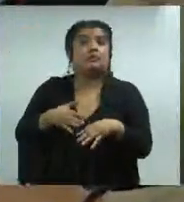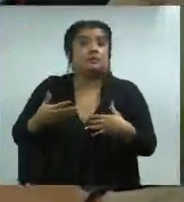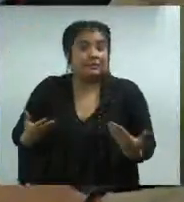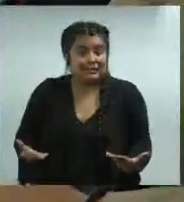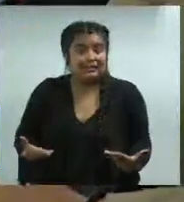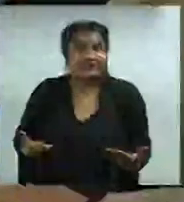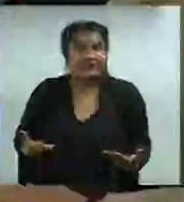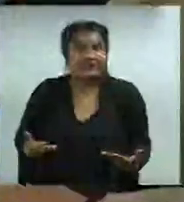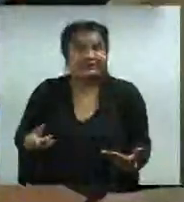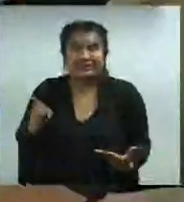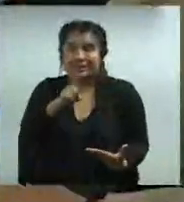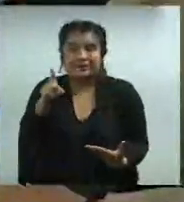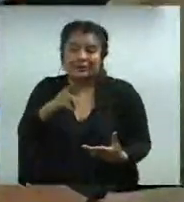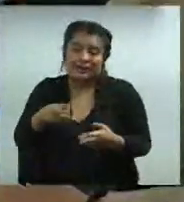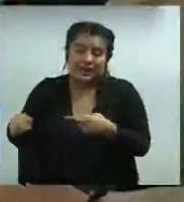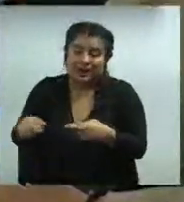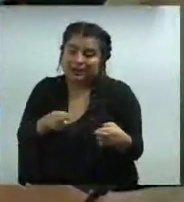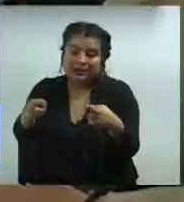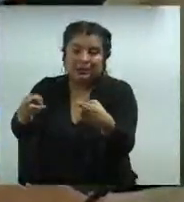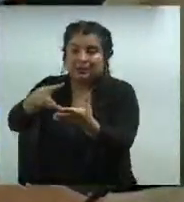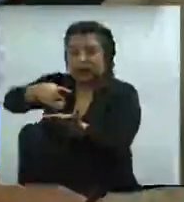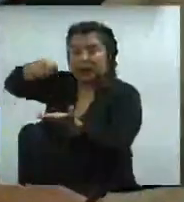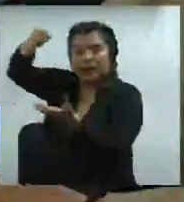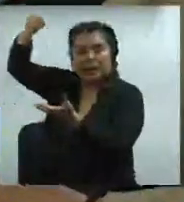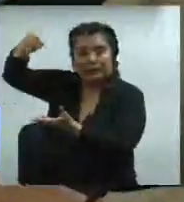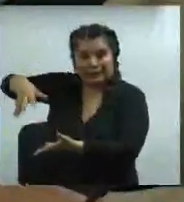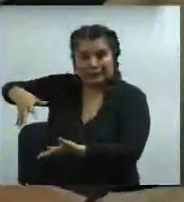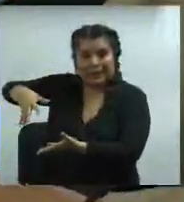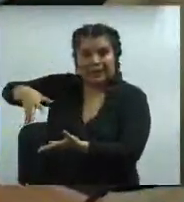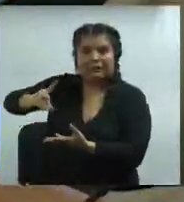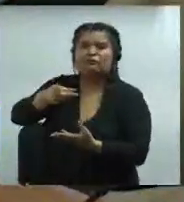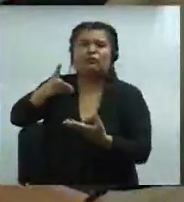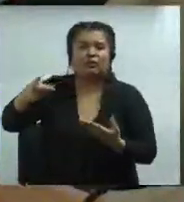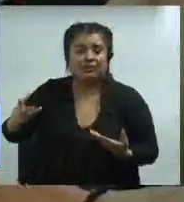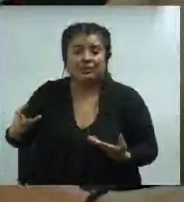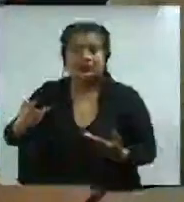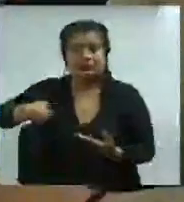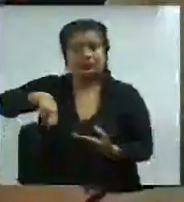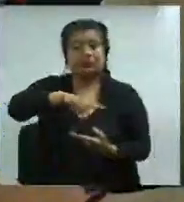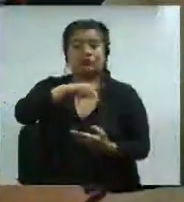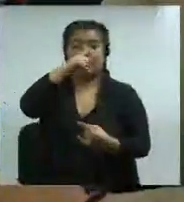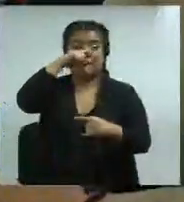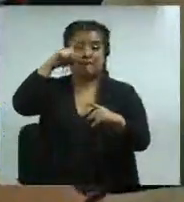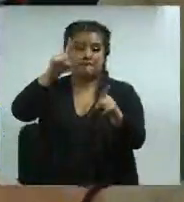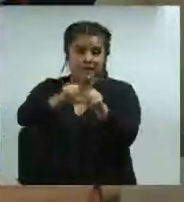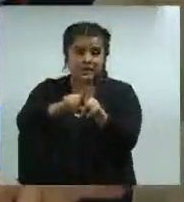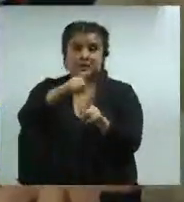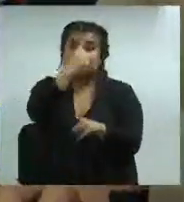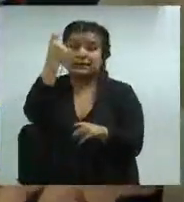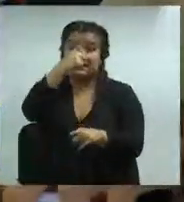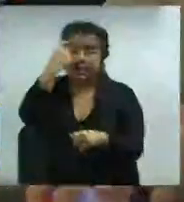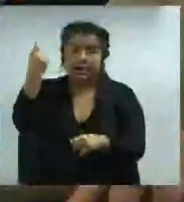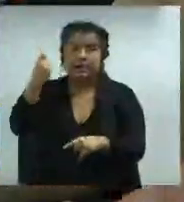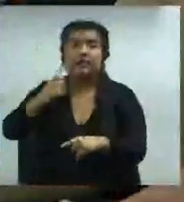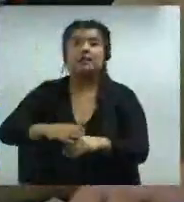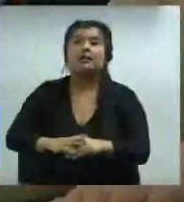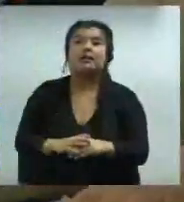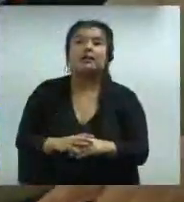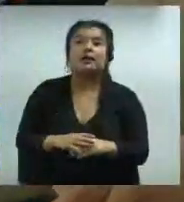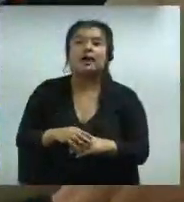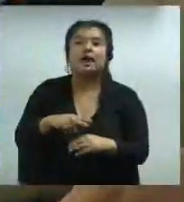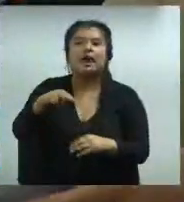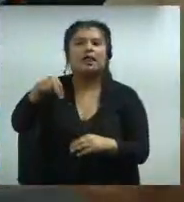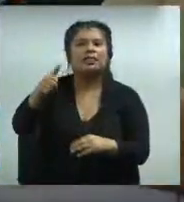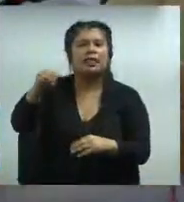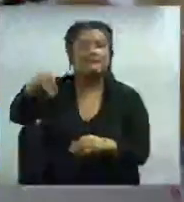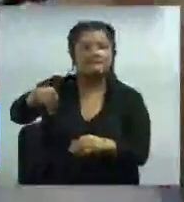problema es que no tenía río, imagínense, para tirar la basura. Entonces tenemos que trabajar, incluso también hacer el llamado a la ANAM, porque existe la